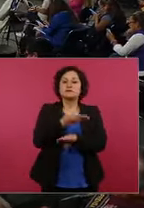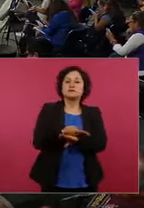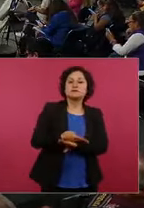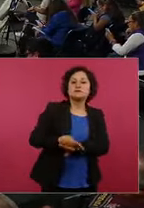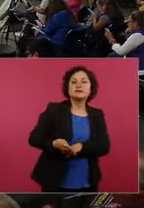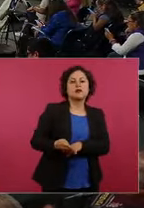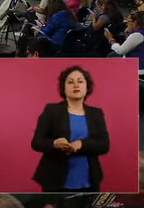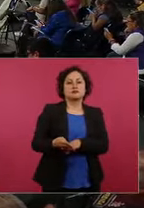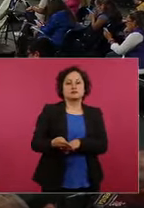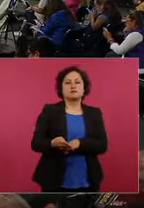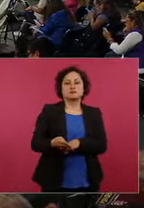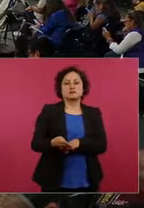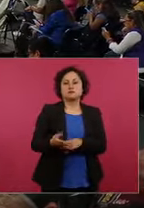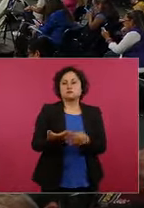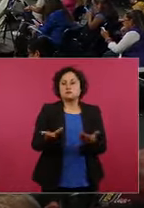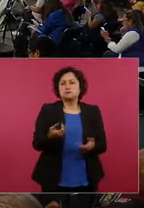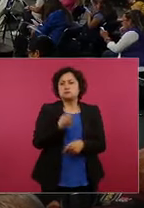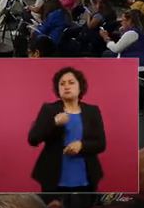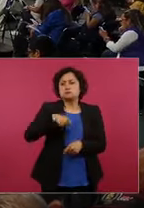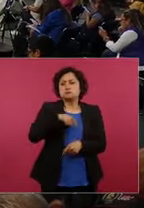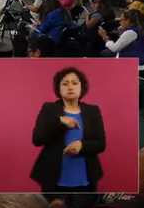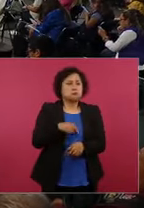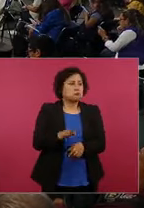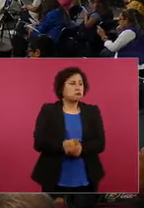autosuficientes en maíz blanco.